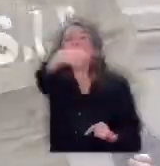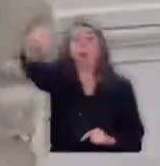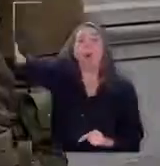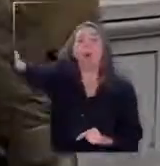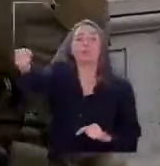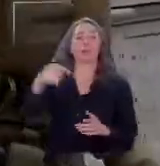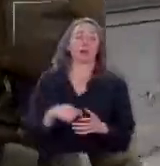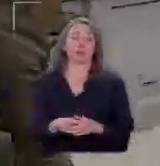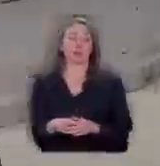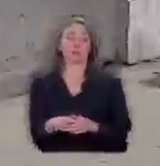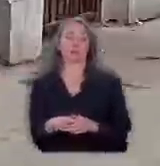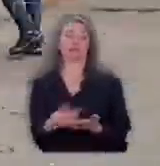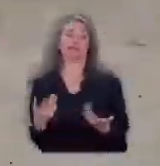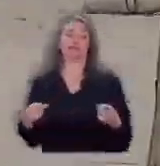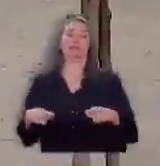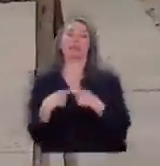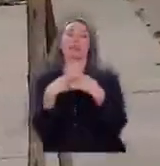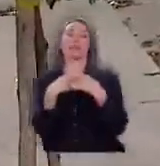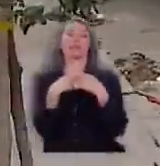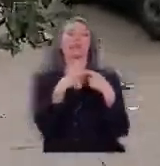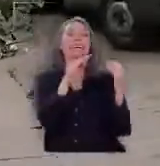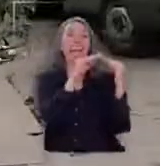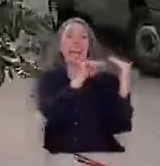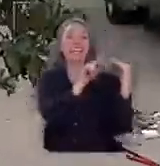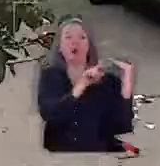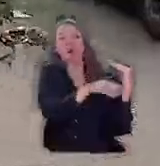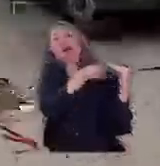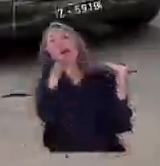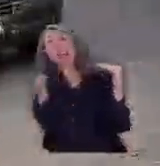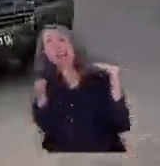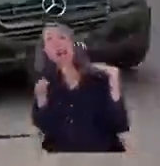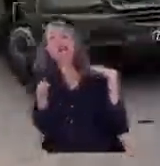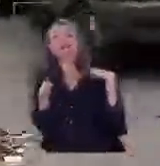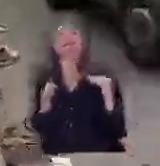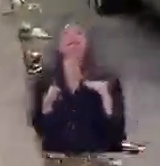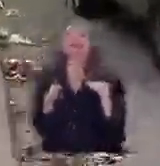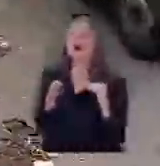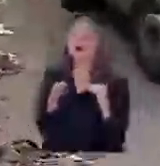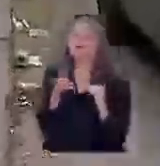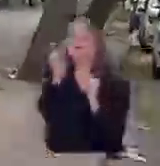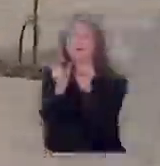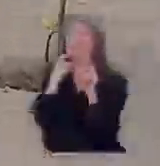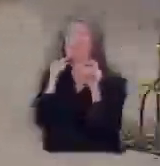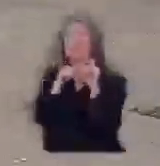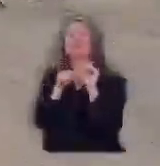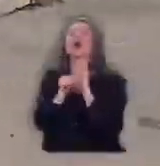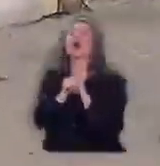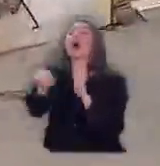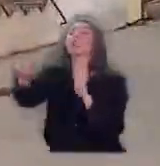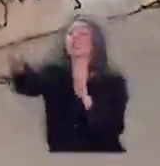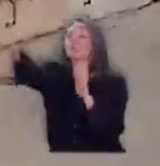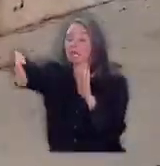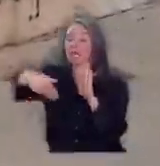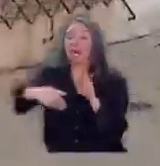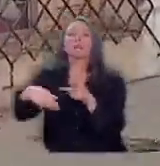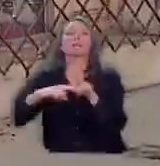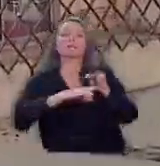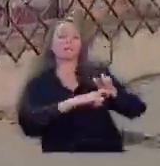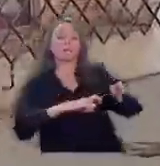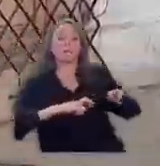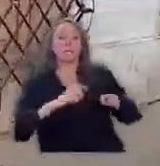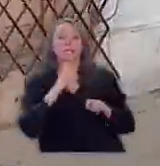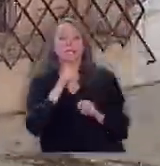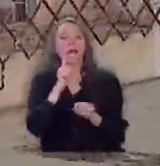casa foco de conflicto es la vivienda del lado desde donde les abrieron la puerta para investigar hay especie